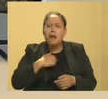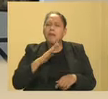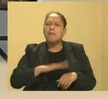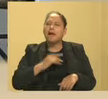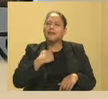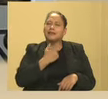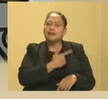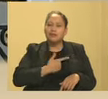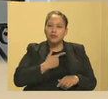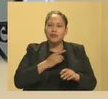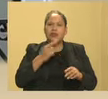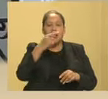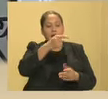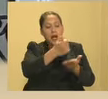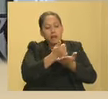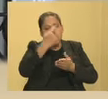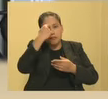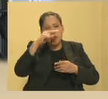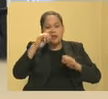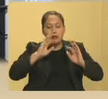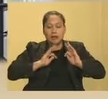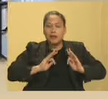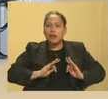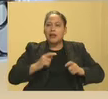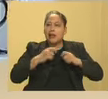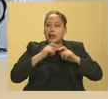ayuda más a tranquilizarse y olvidarse del